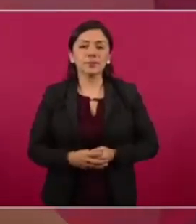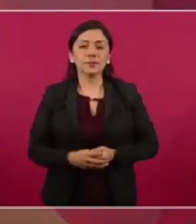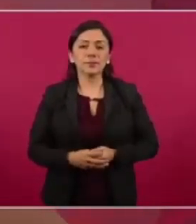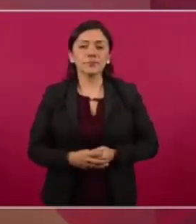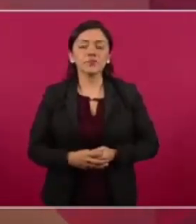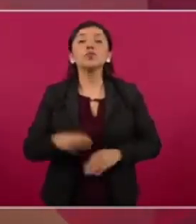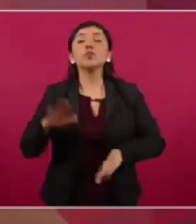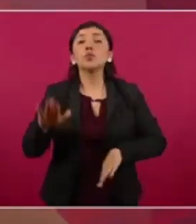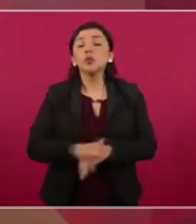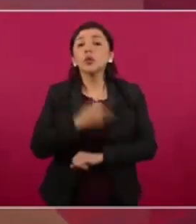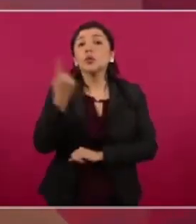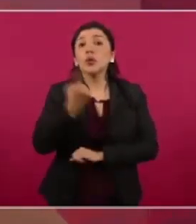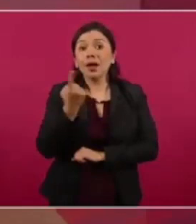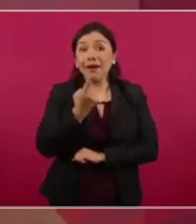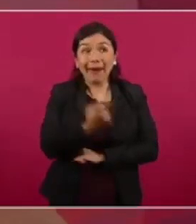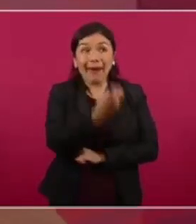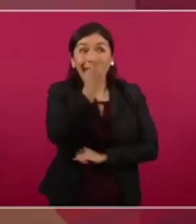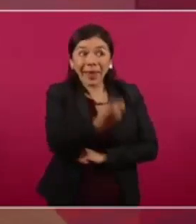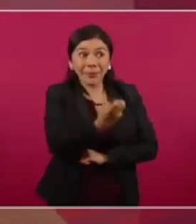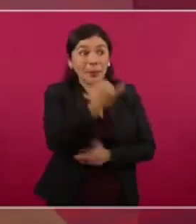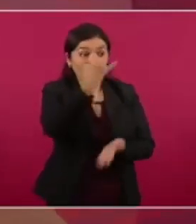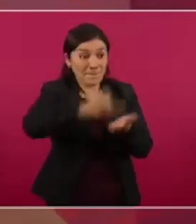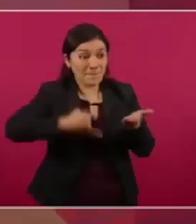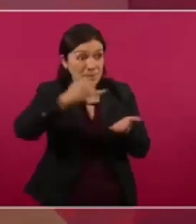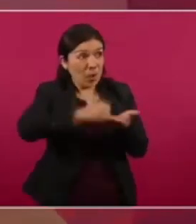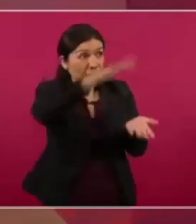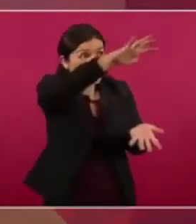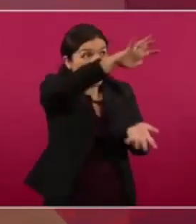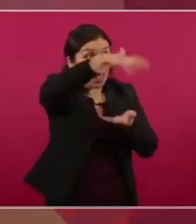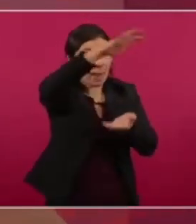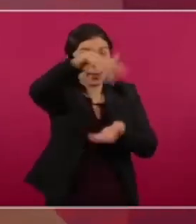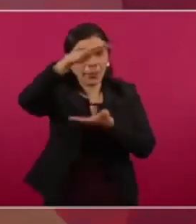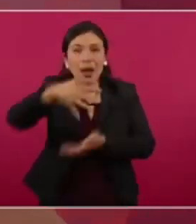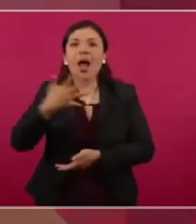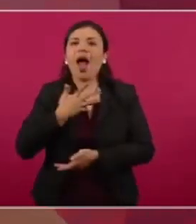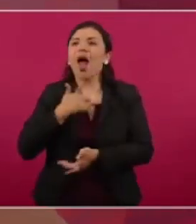Porque así tenemos finanzas públicas fuertes,